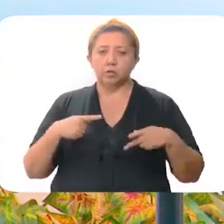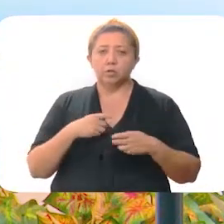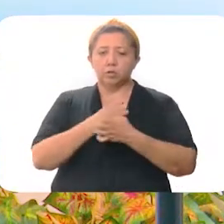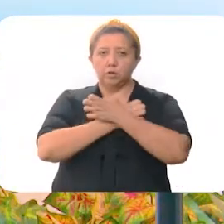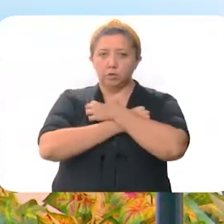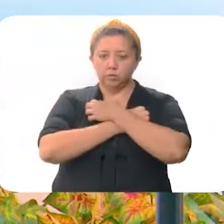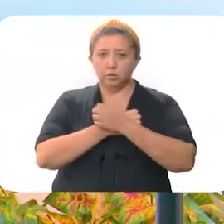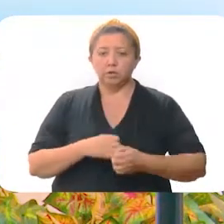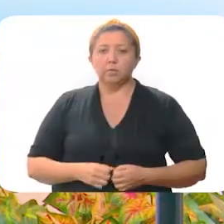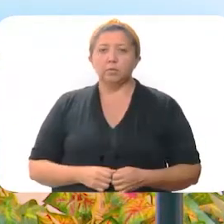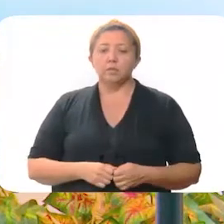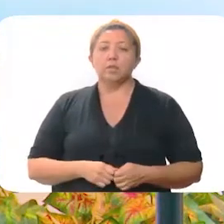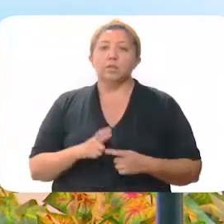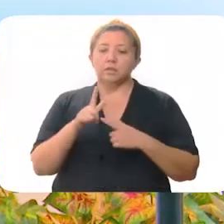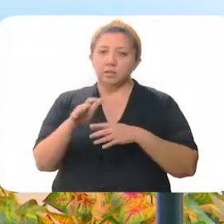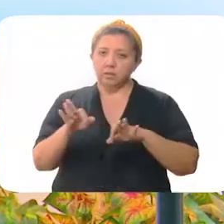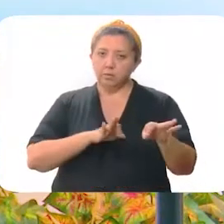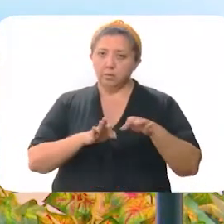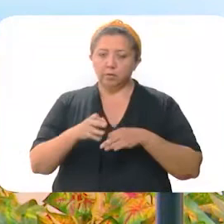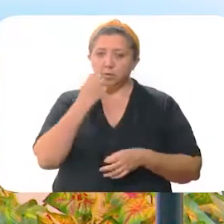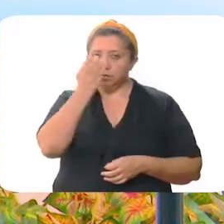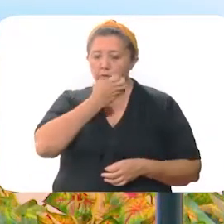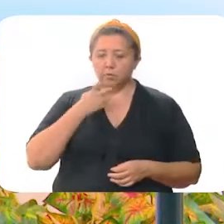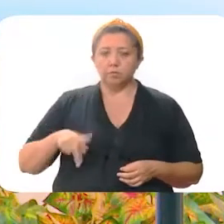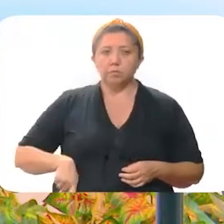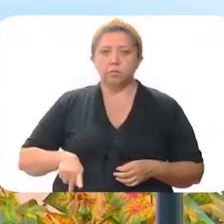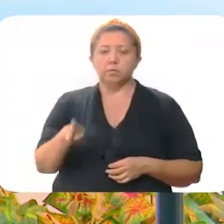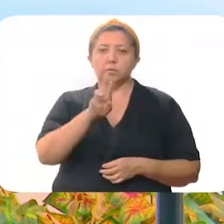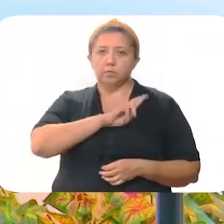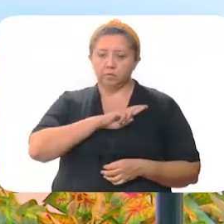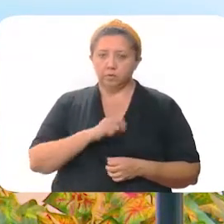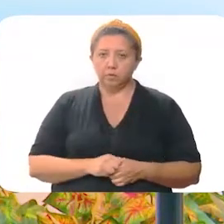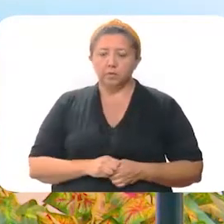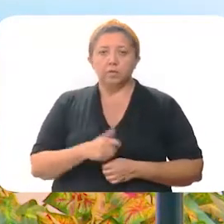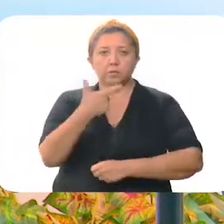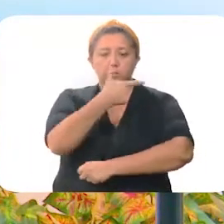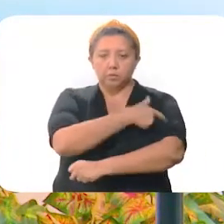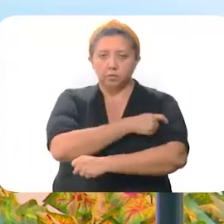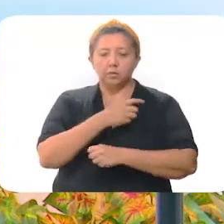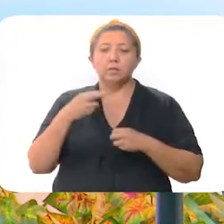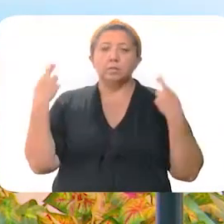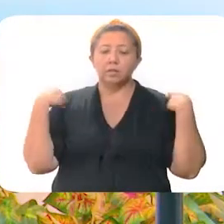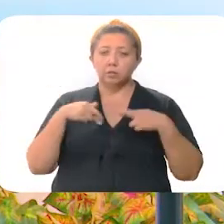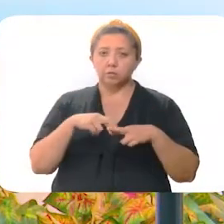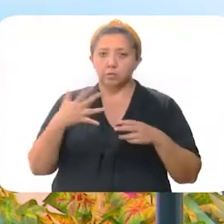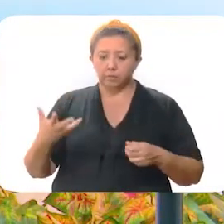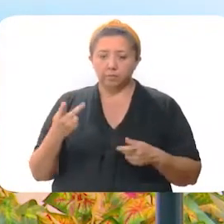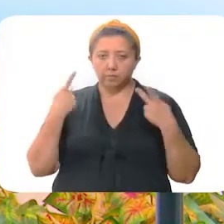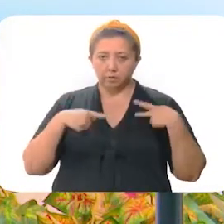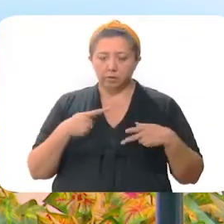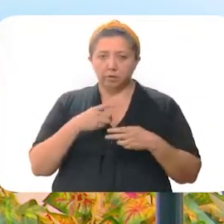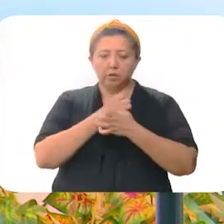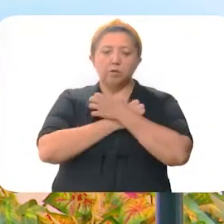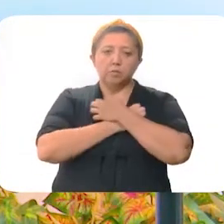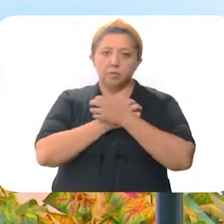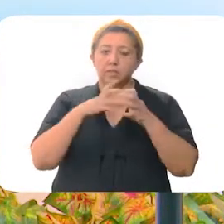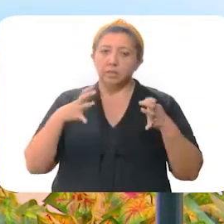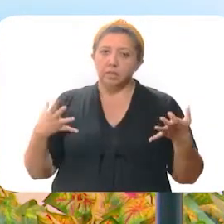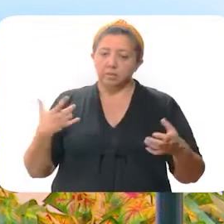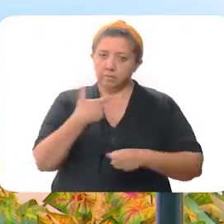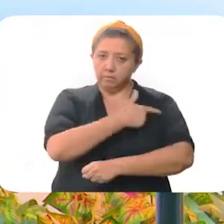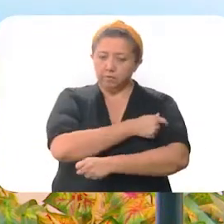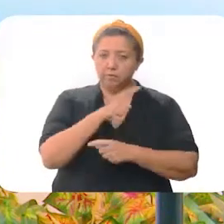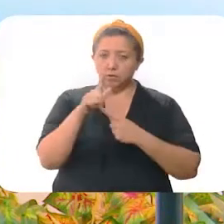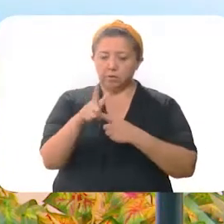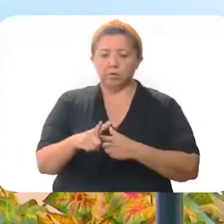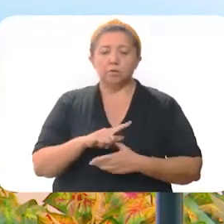personal educativo activo de escuelas públicas y privadas. Las vacunas a maestras, maestros y personal educativo se están aplicando